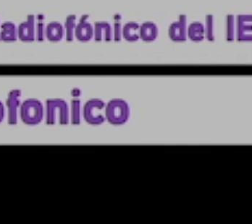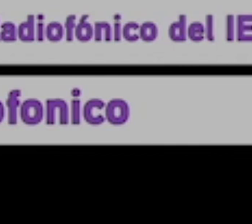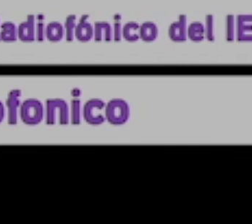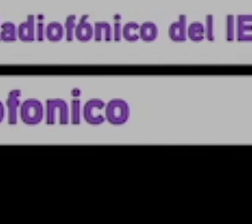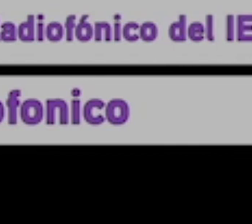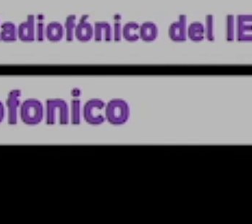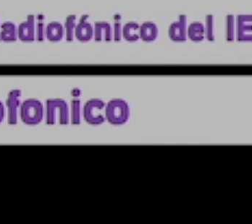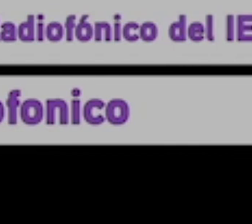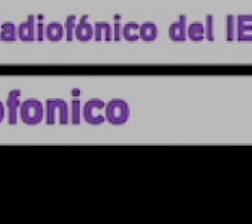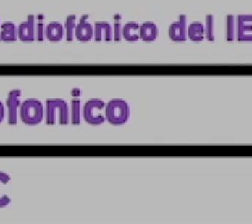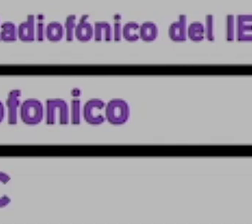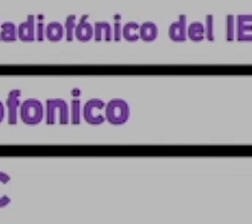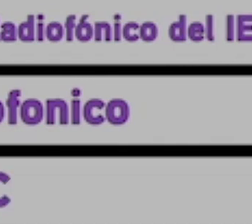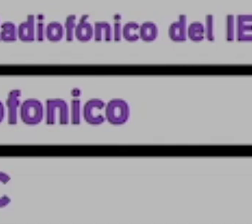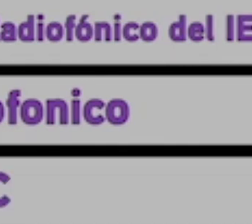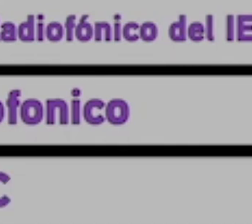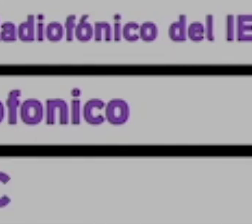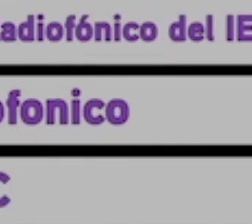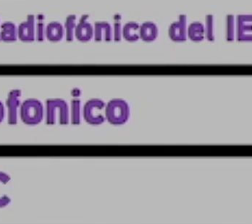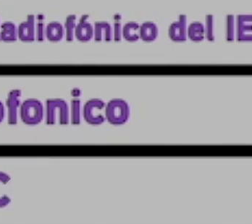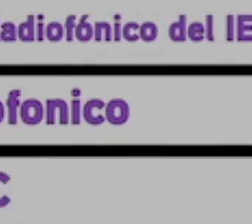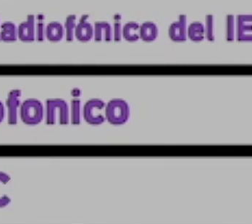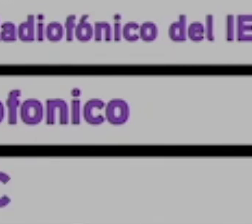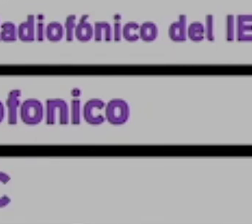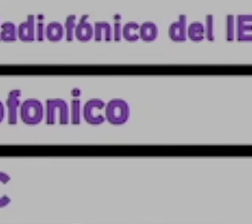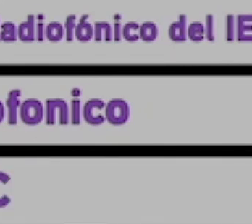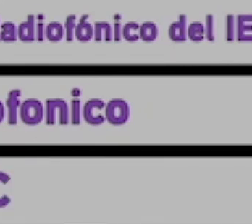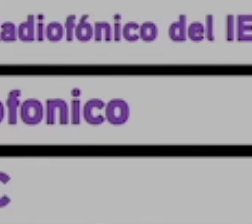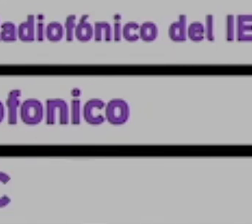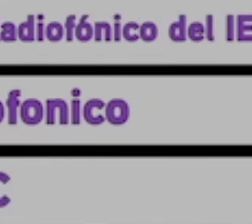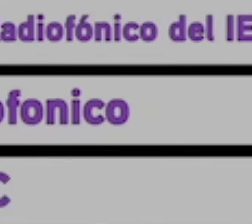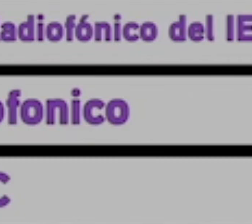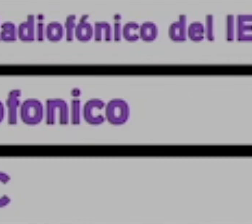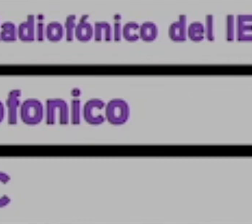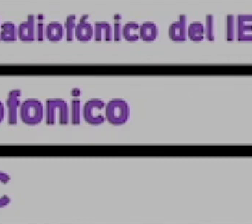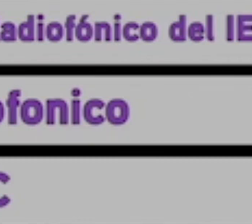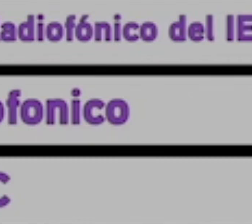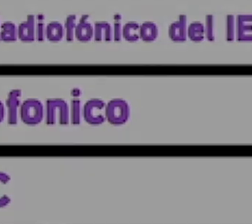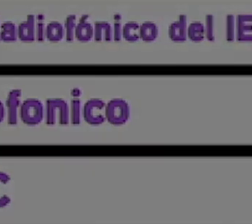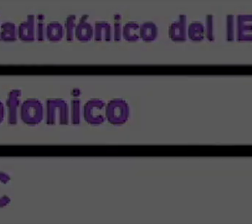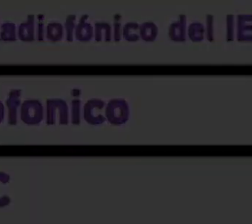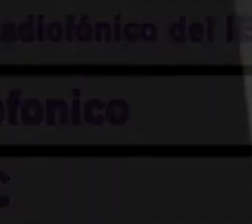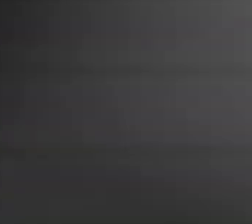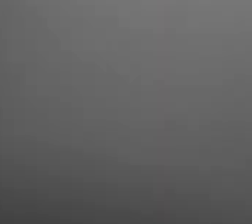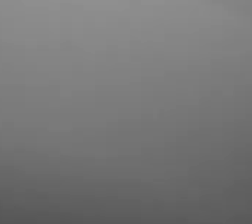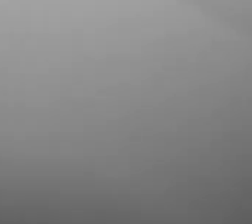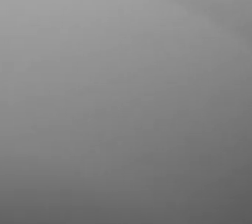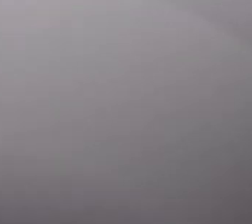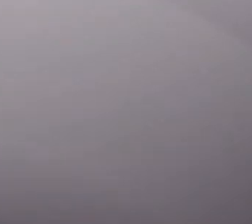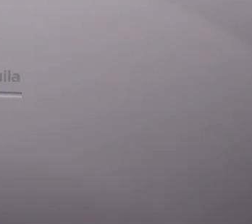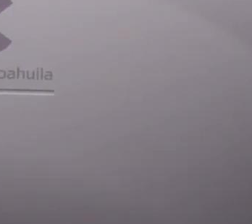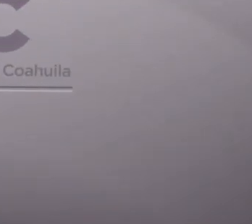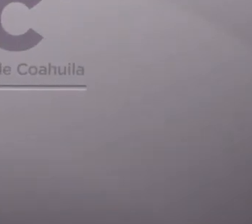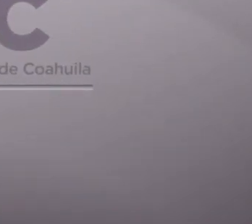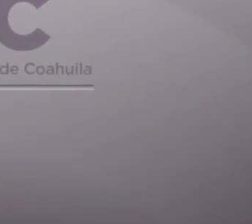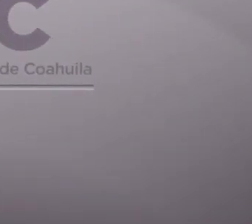programa-radiofónico y en Twitter laurna-IEC. Queremos tener comunicación con usted. Pásenla muy bien. Hasta la próxima semana. Gracias